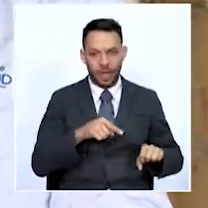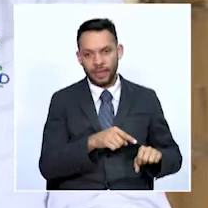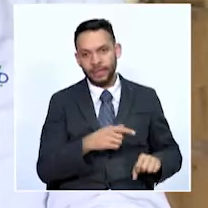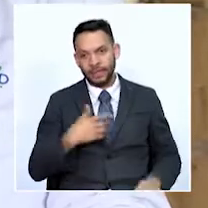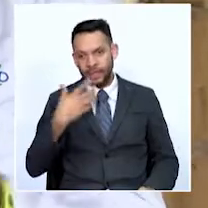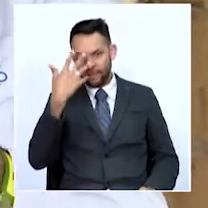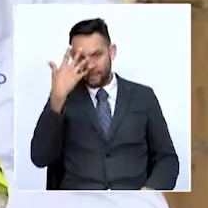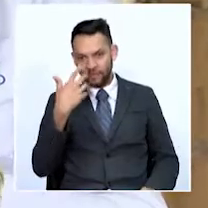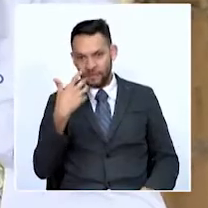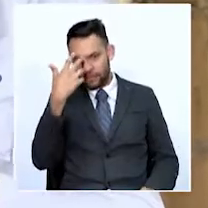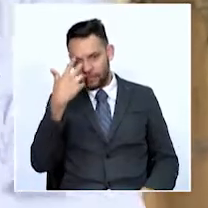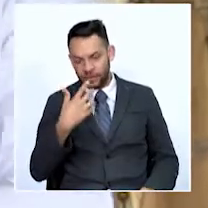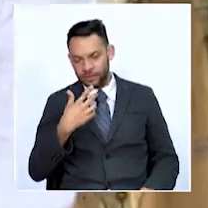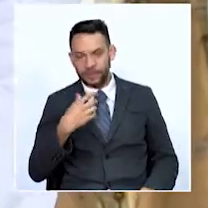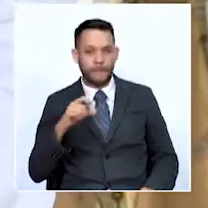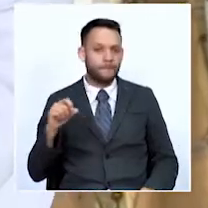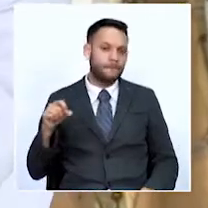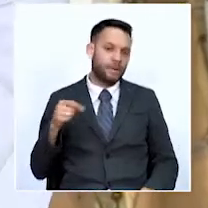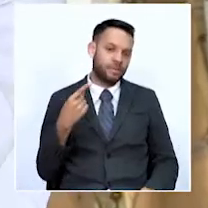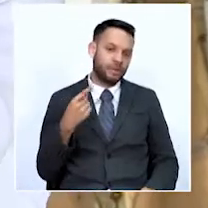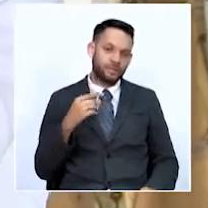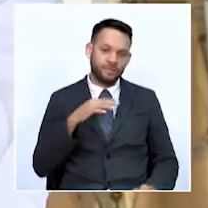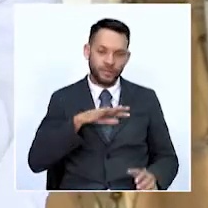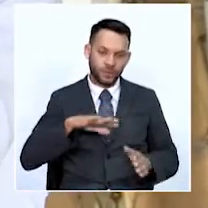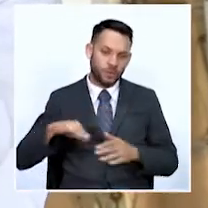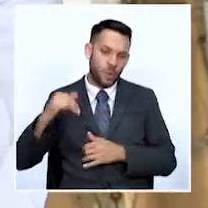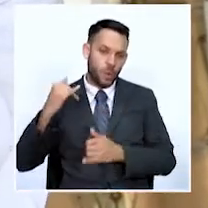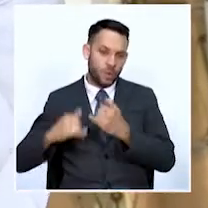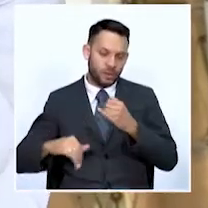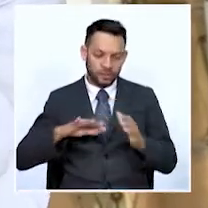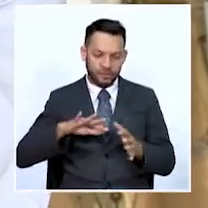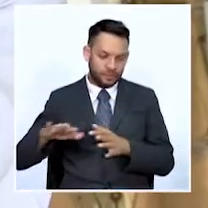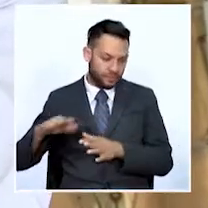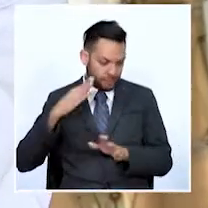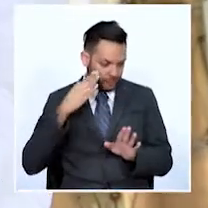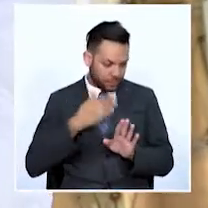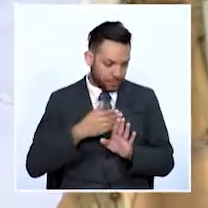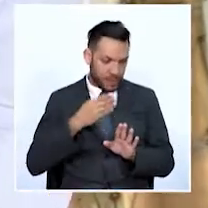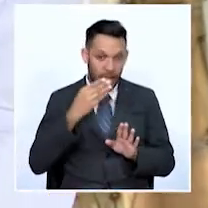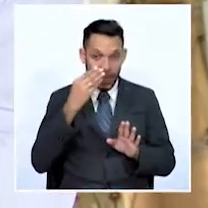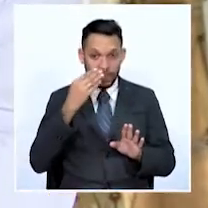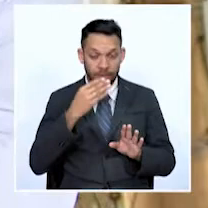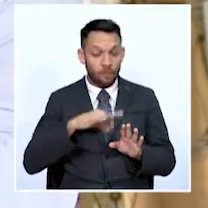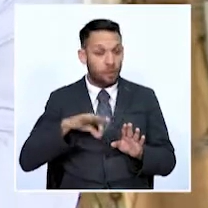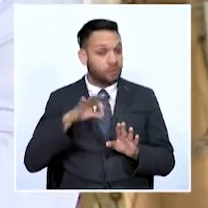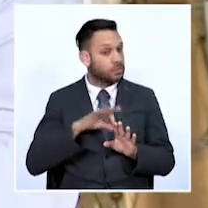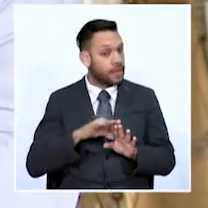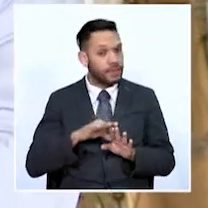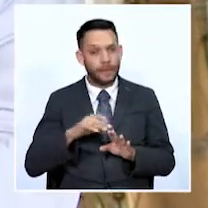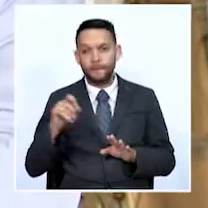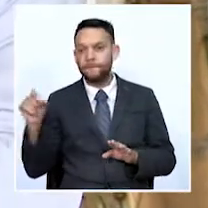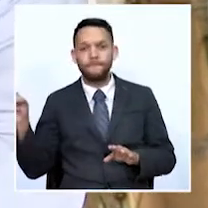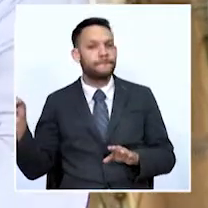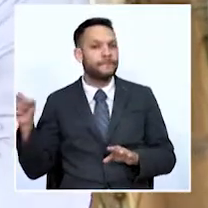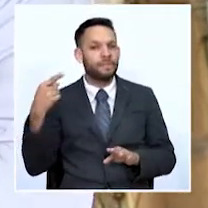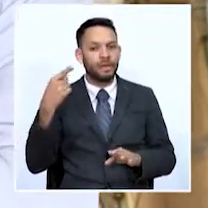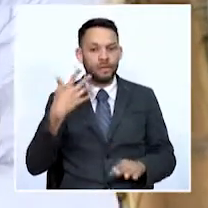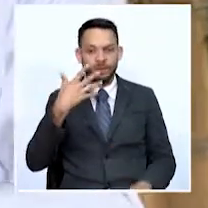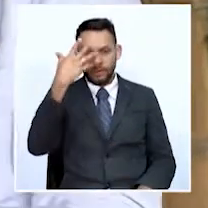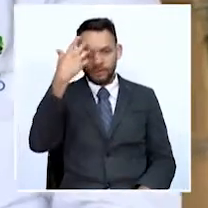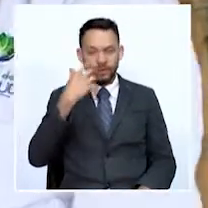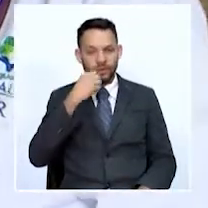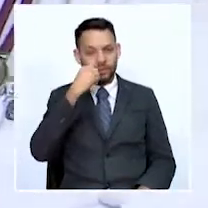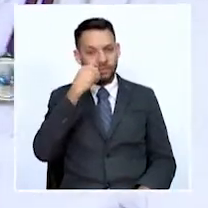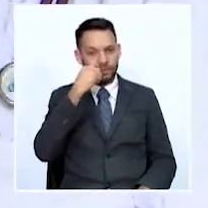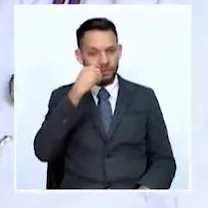de laboratorio, porque infortunadamente muchas veces terminamos tratando los exámenes, pero se nos olvida un buen examen